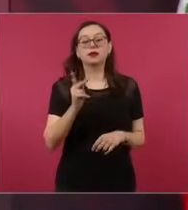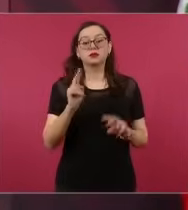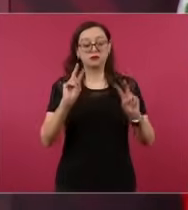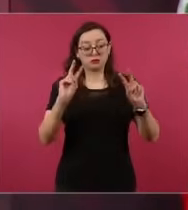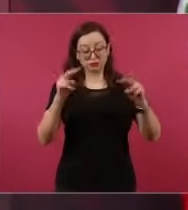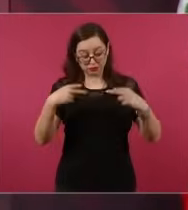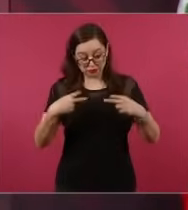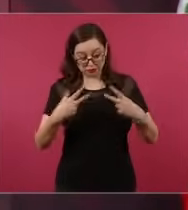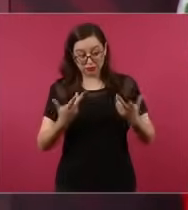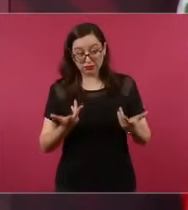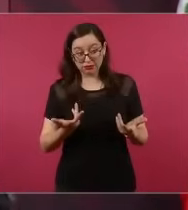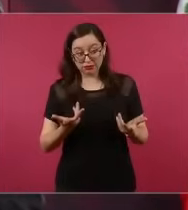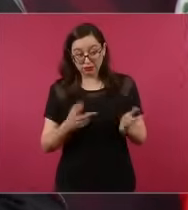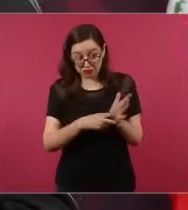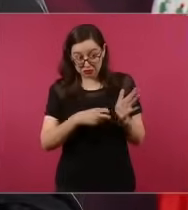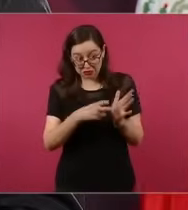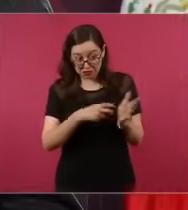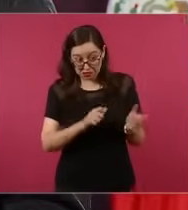algo, ¿no?,